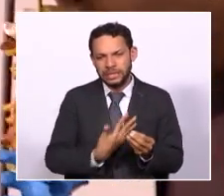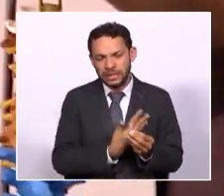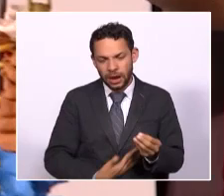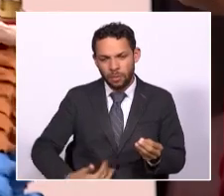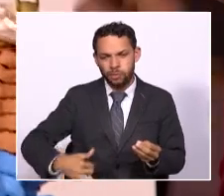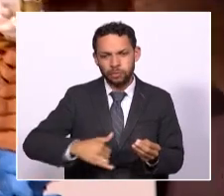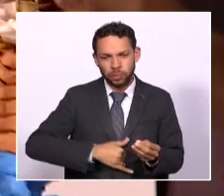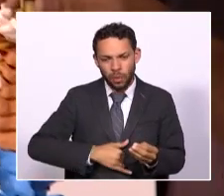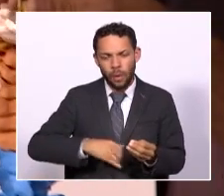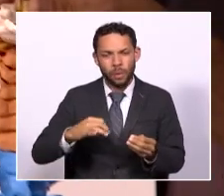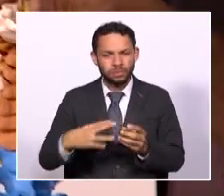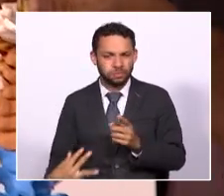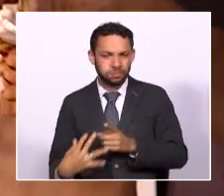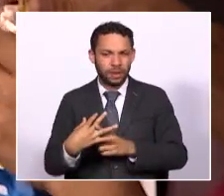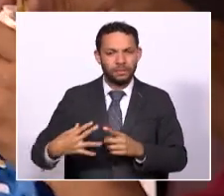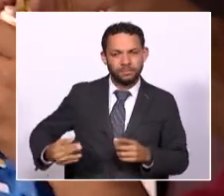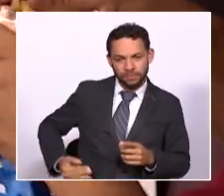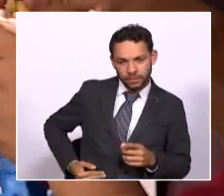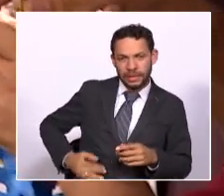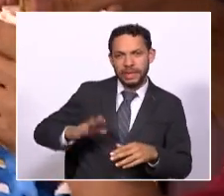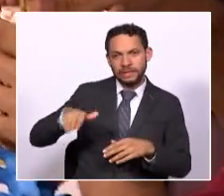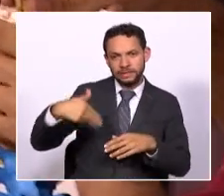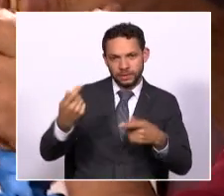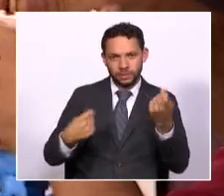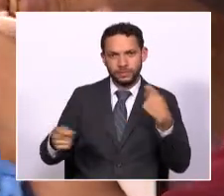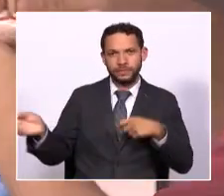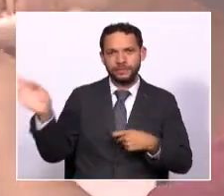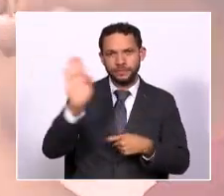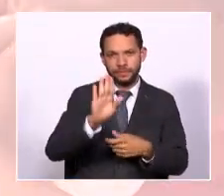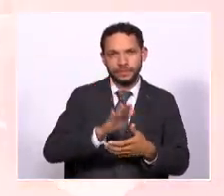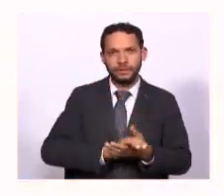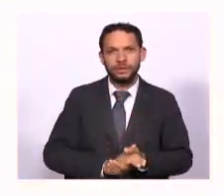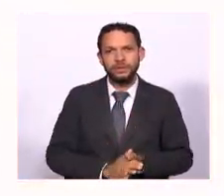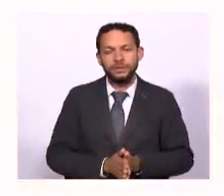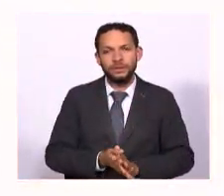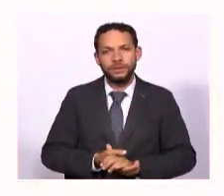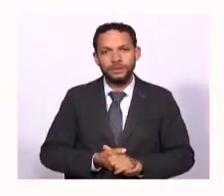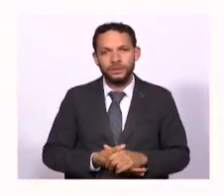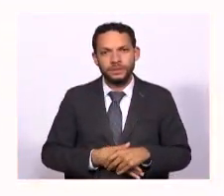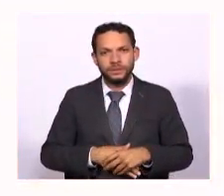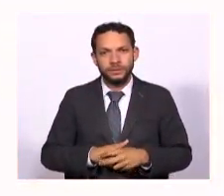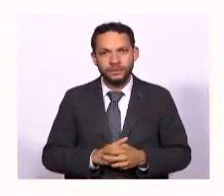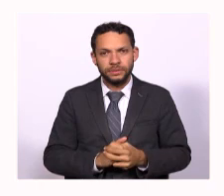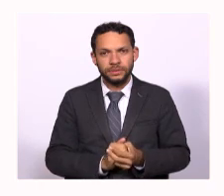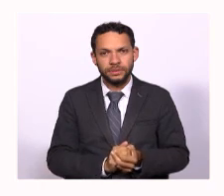y tantos efectos secundarios. Esto después de este corte comerciales.